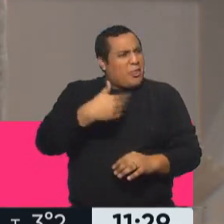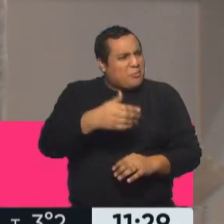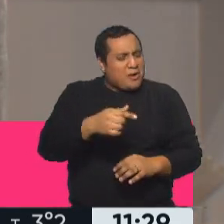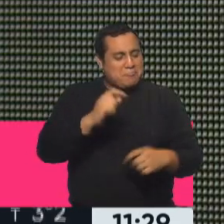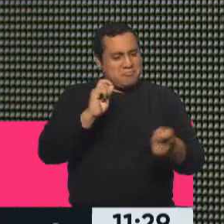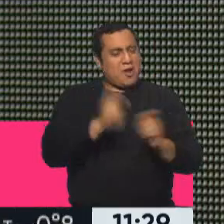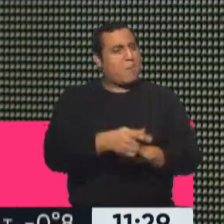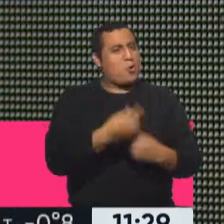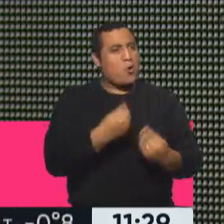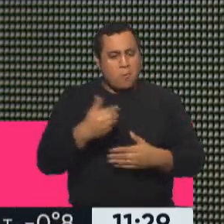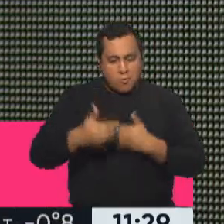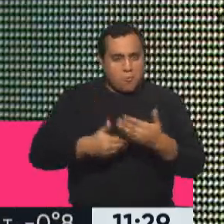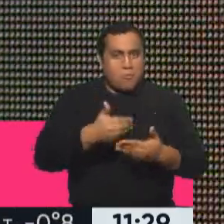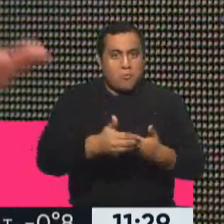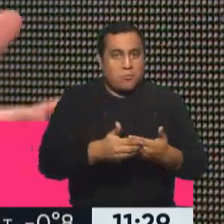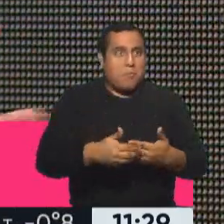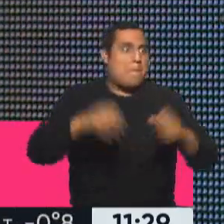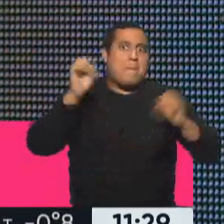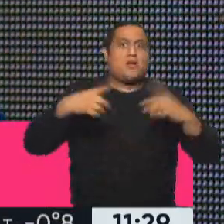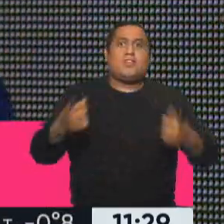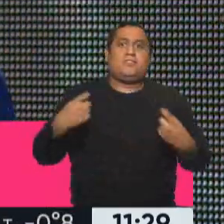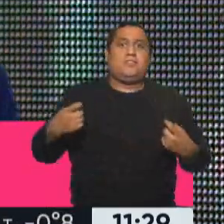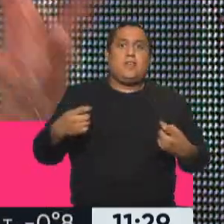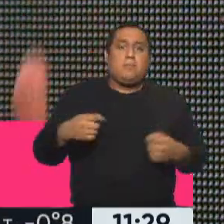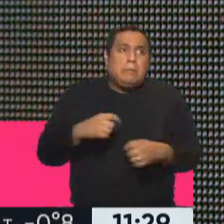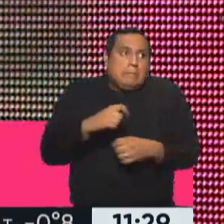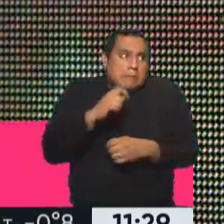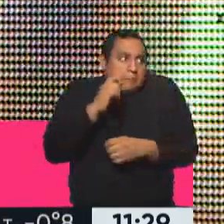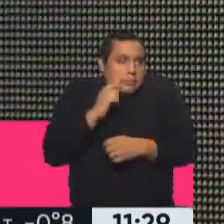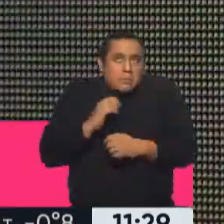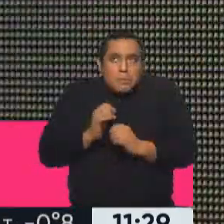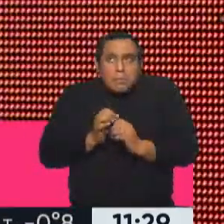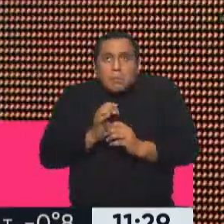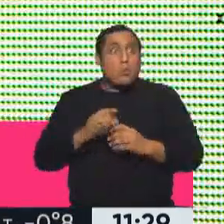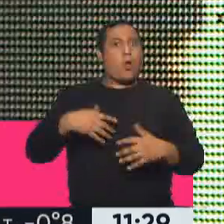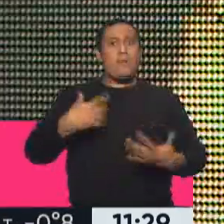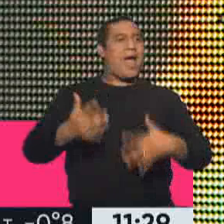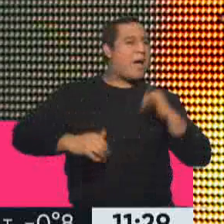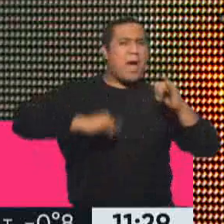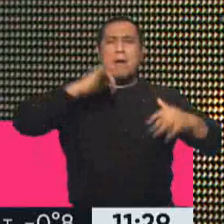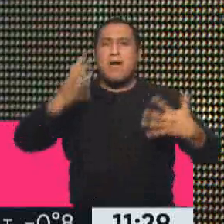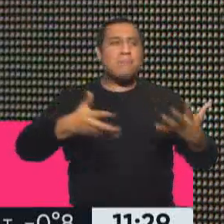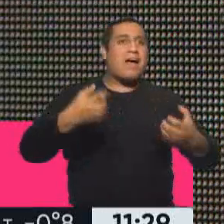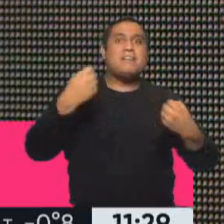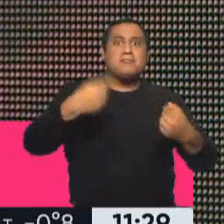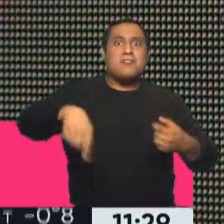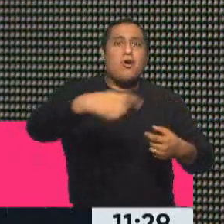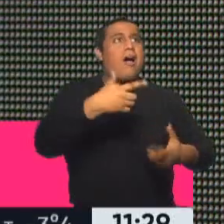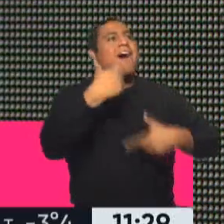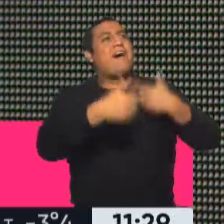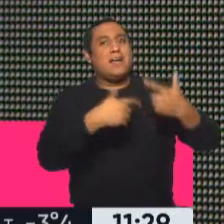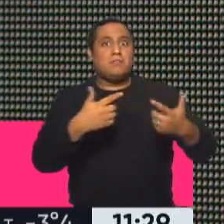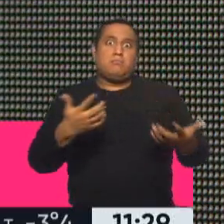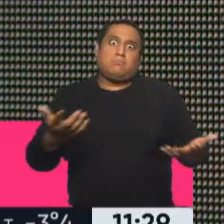difícil, y de desarrollar? Porque un mago necesita ser histriónico, y hacer reír, el tema de hablar, de estar nada, todo el tiempo